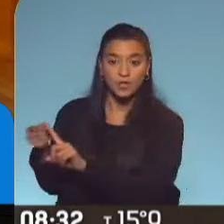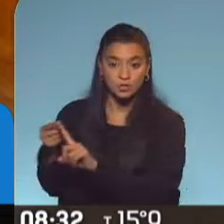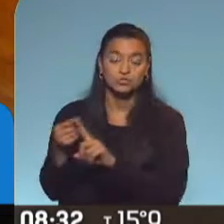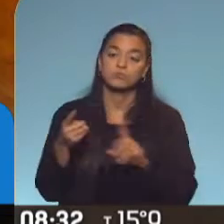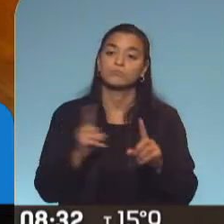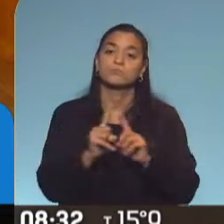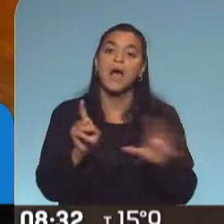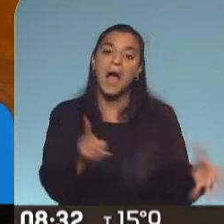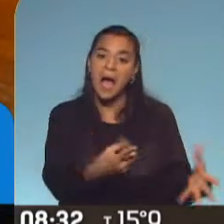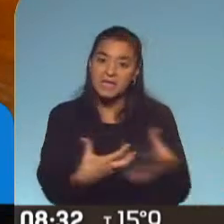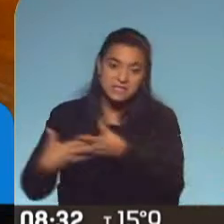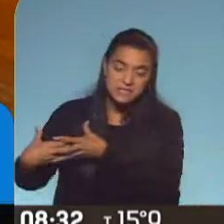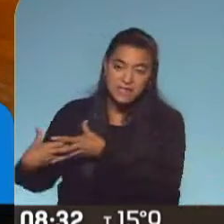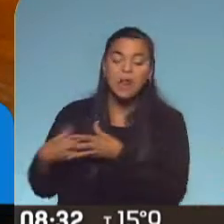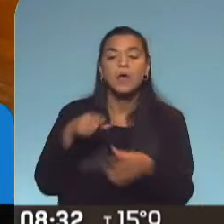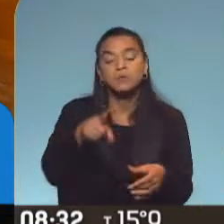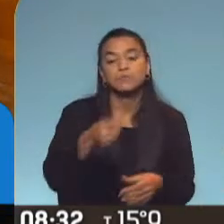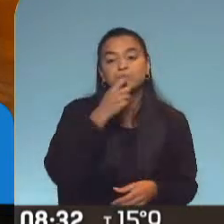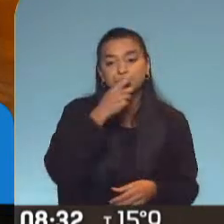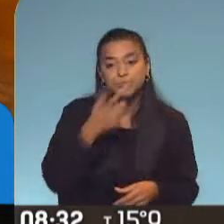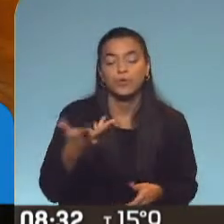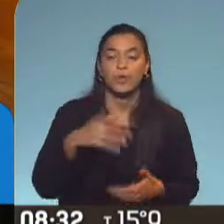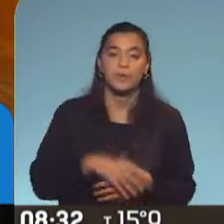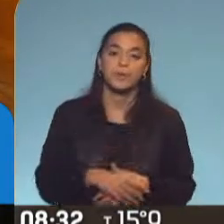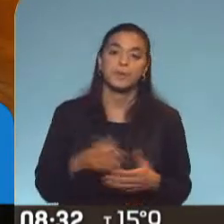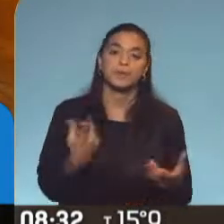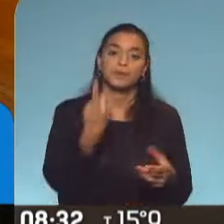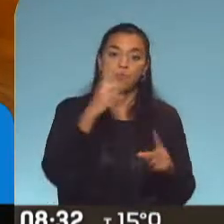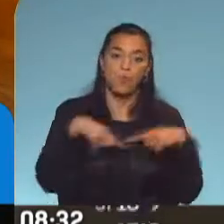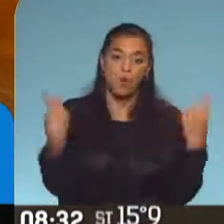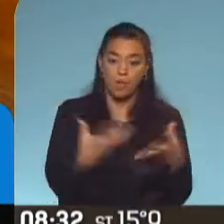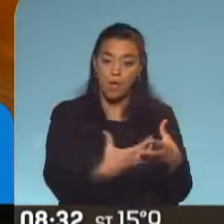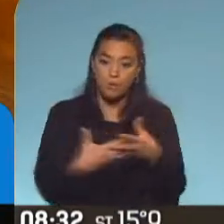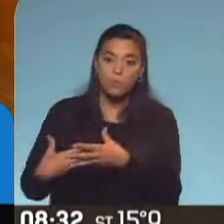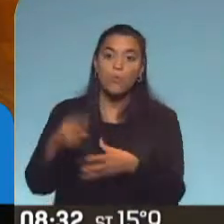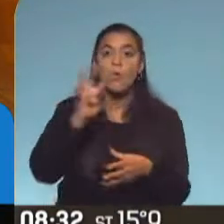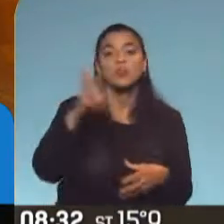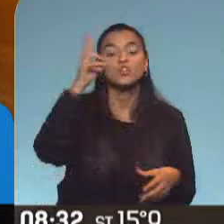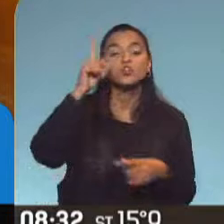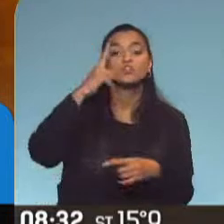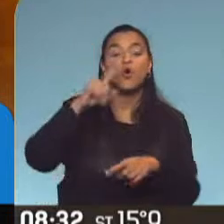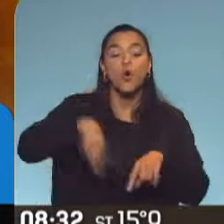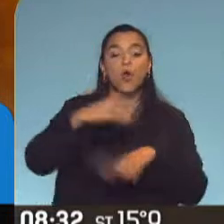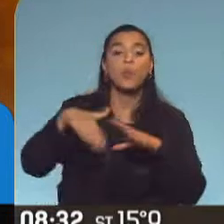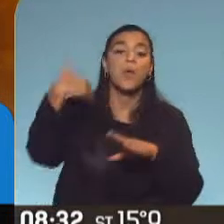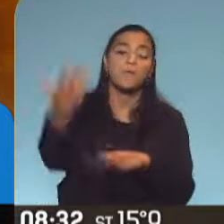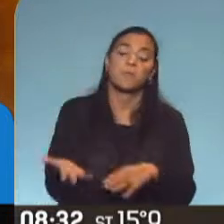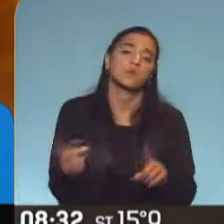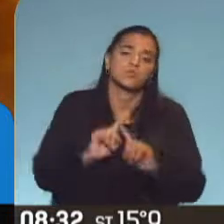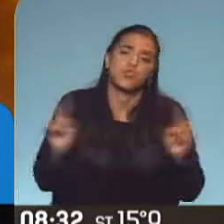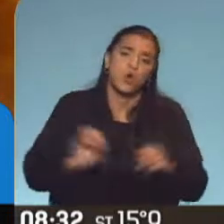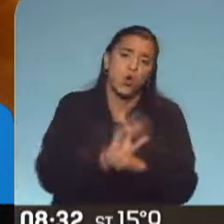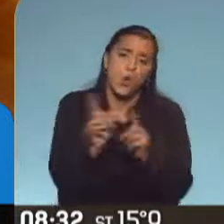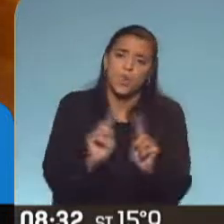Claro. Bueno, y eso es lo que implica que muchas veces tenemos que aislar un aula y 48 horas después vemos que fue una falsa alarma y